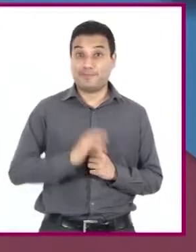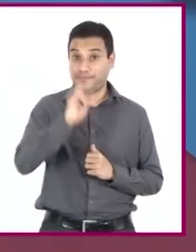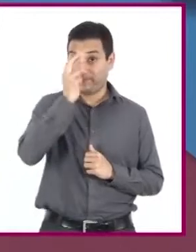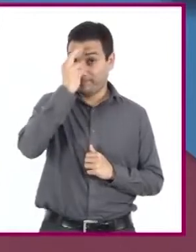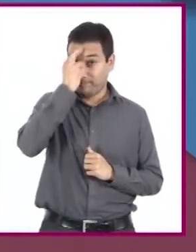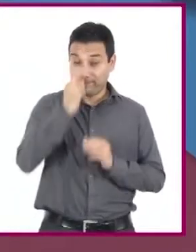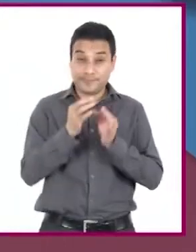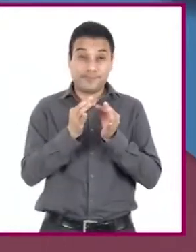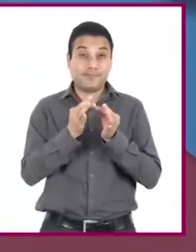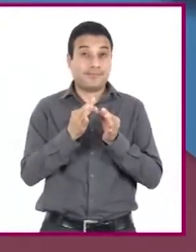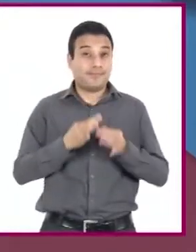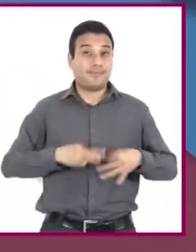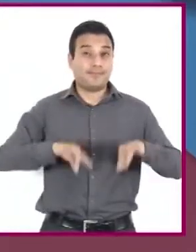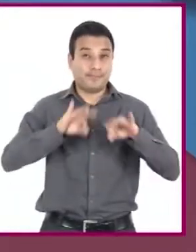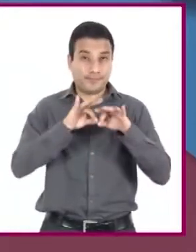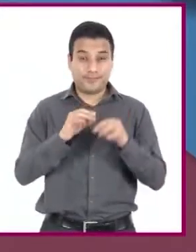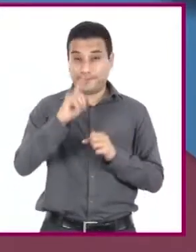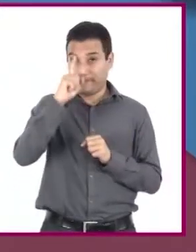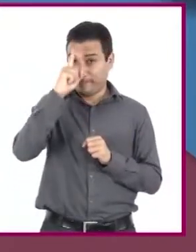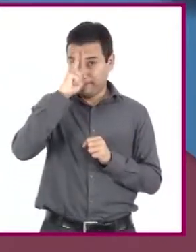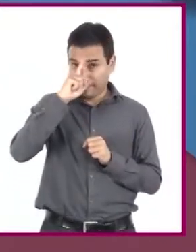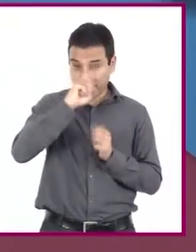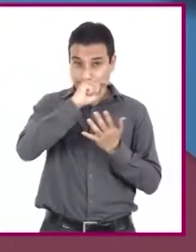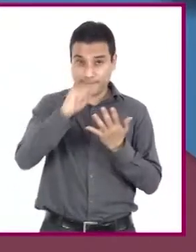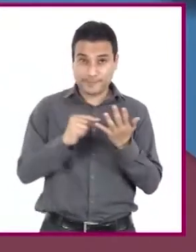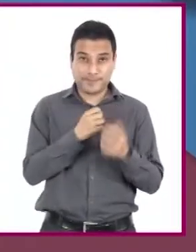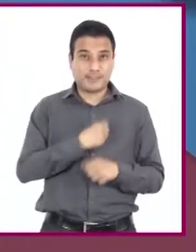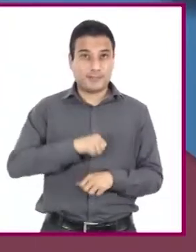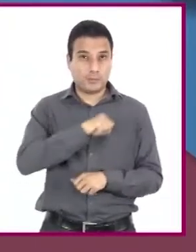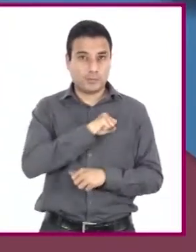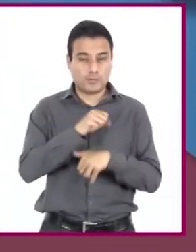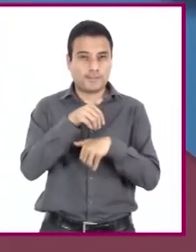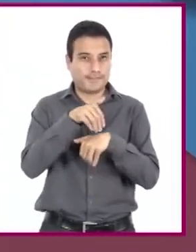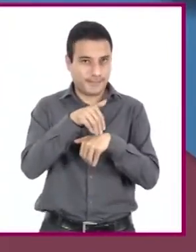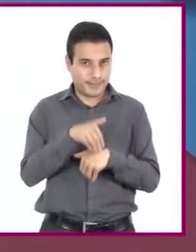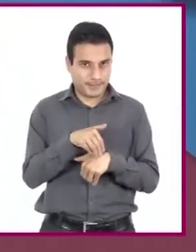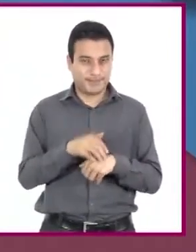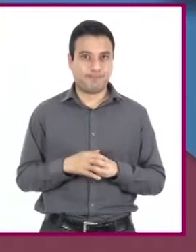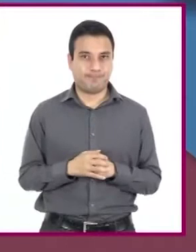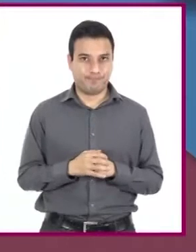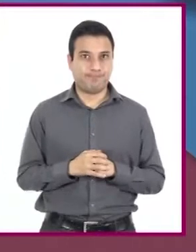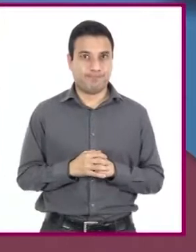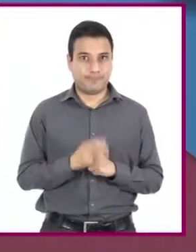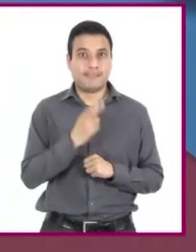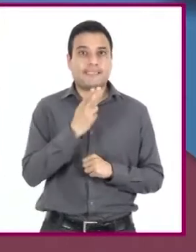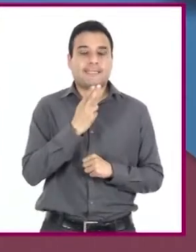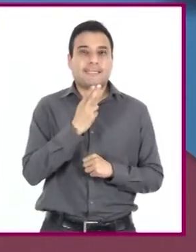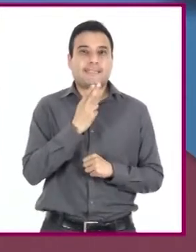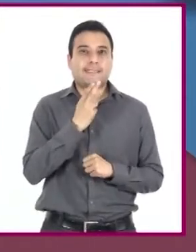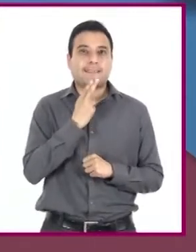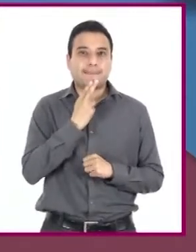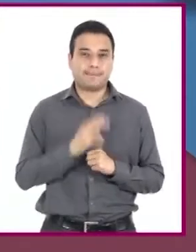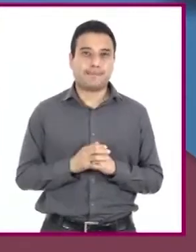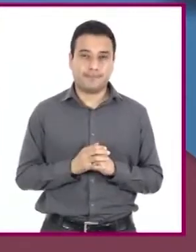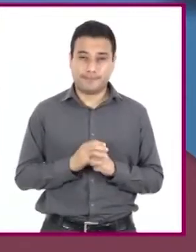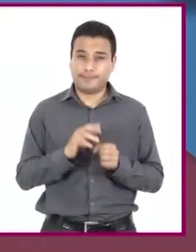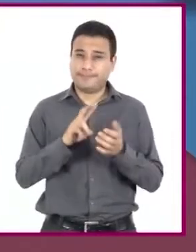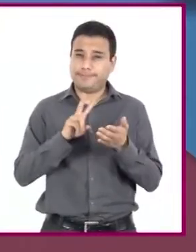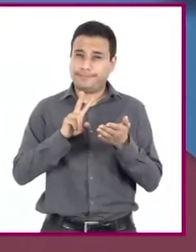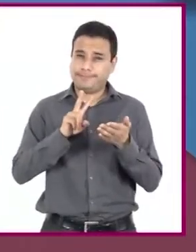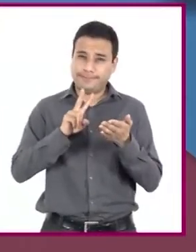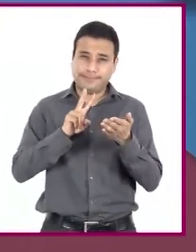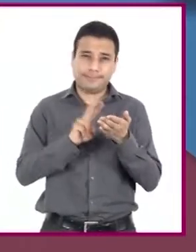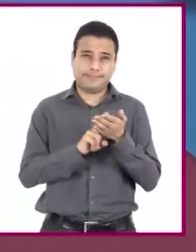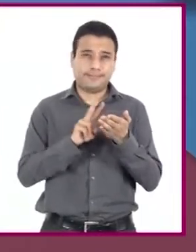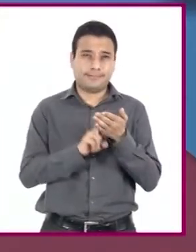es importante continuar con las medidas de cuidado e higiene, ya que son de gran importancia e indispensables